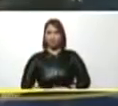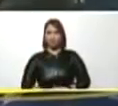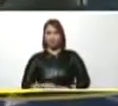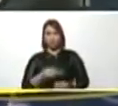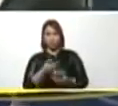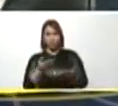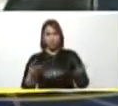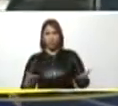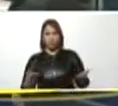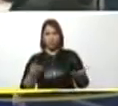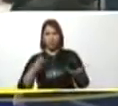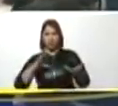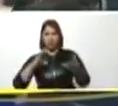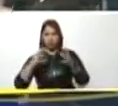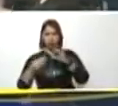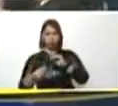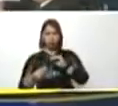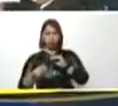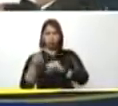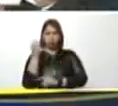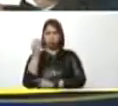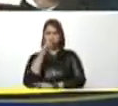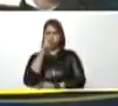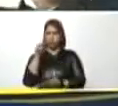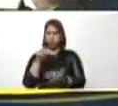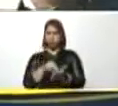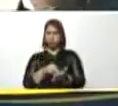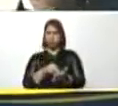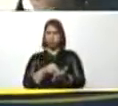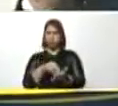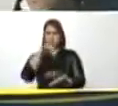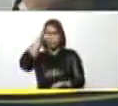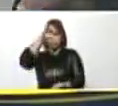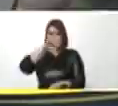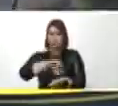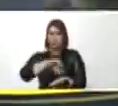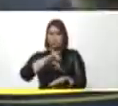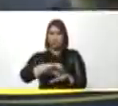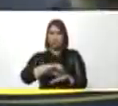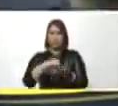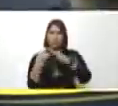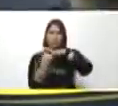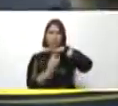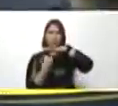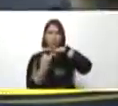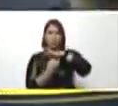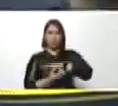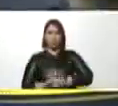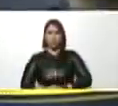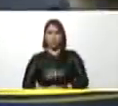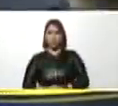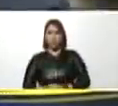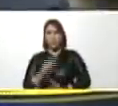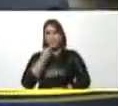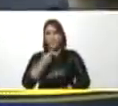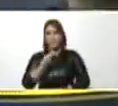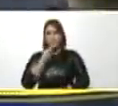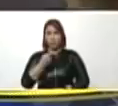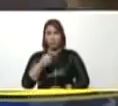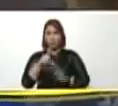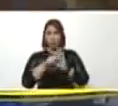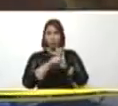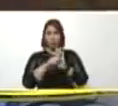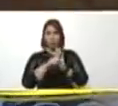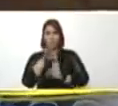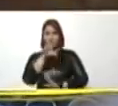ustedes han convertido la Asamblea Nacional en el epicentro institucional, político y legislativo